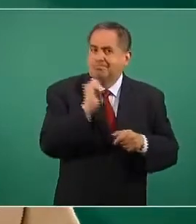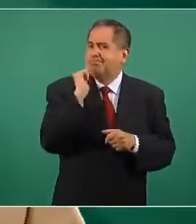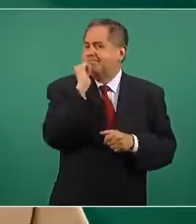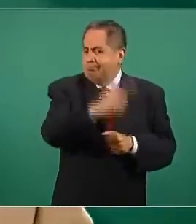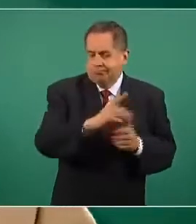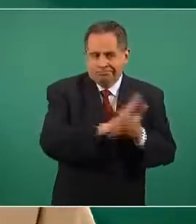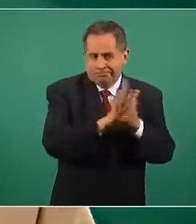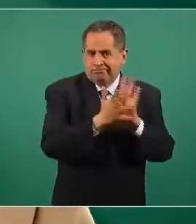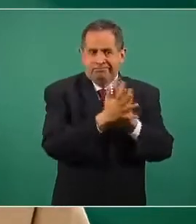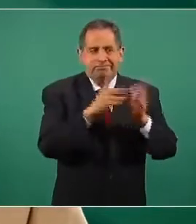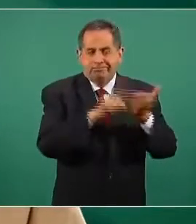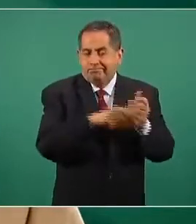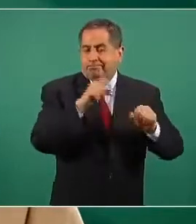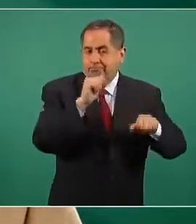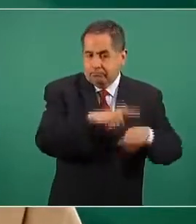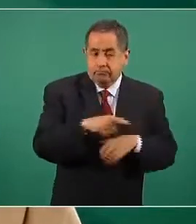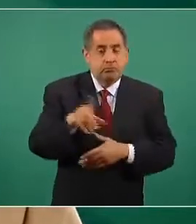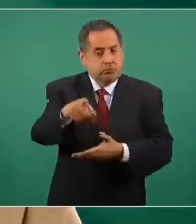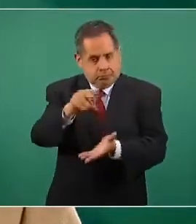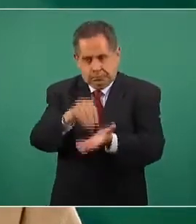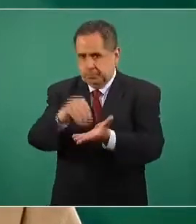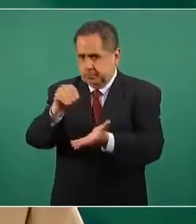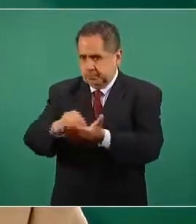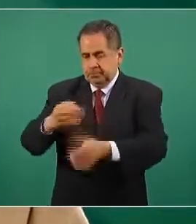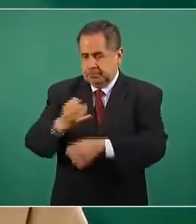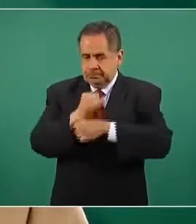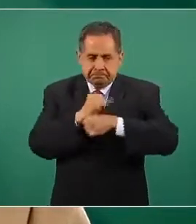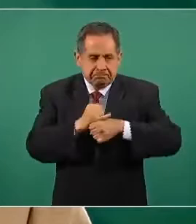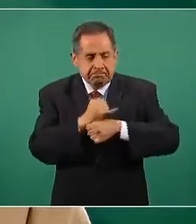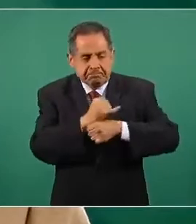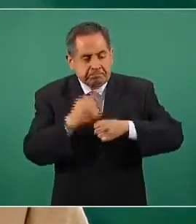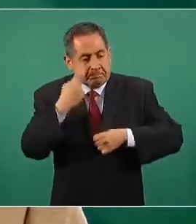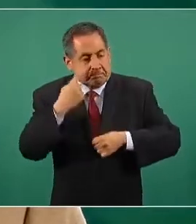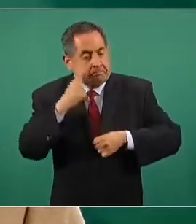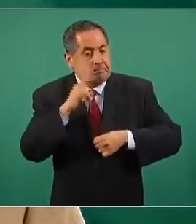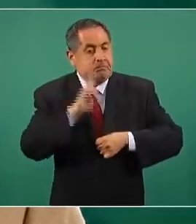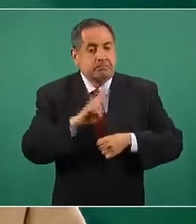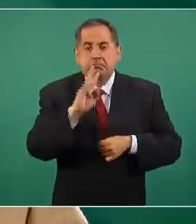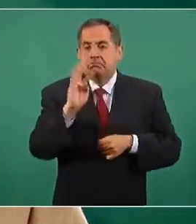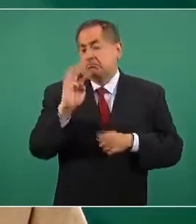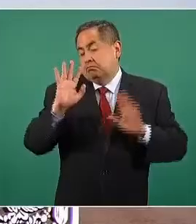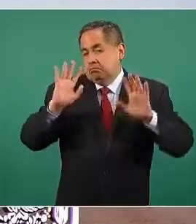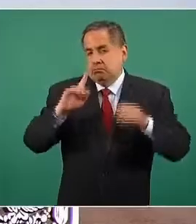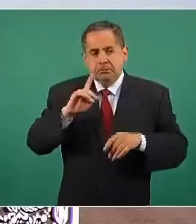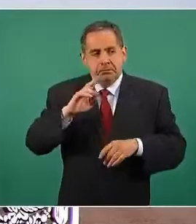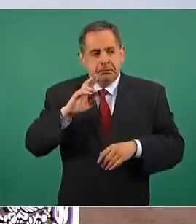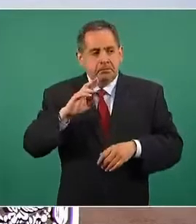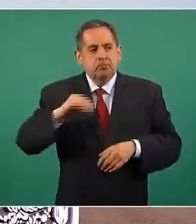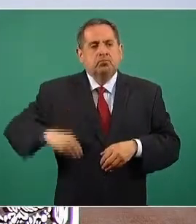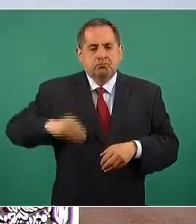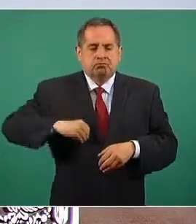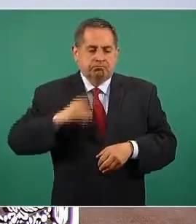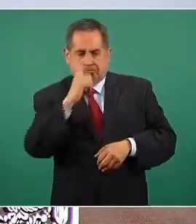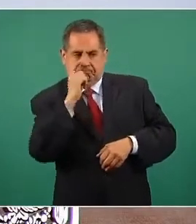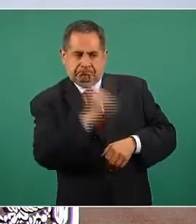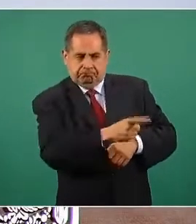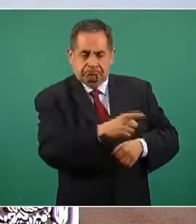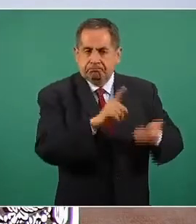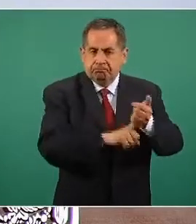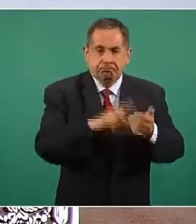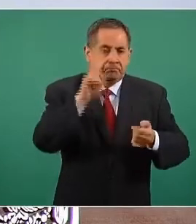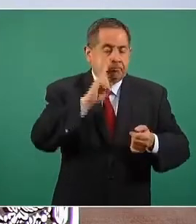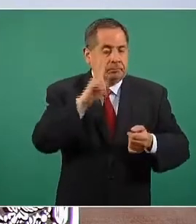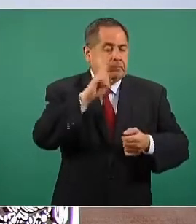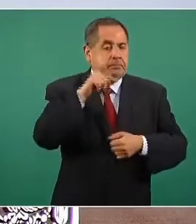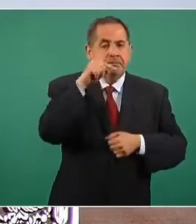esto está obviamente investigándose. Vamos a ver si incluso hay alguna responsabilidad de alguno de los funcionarios o de los servidores públicos